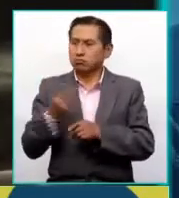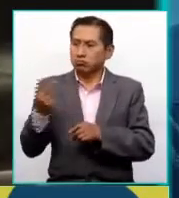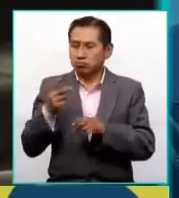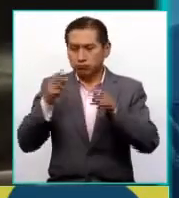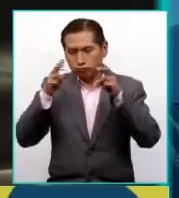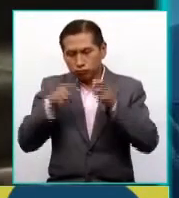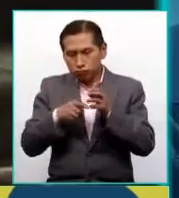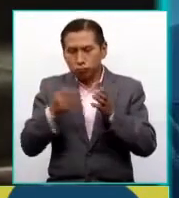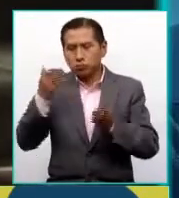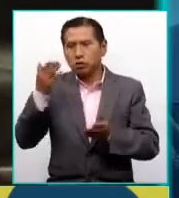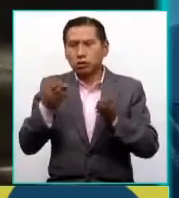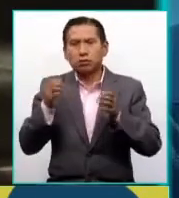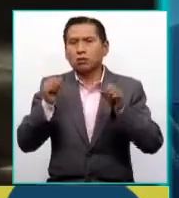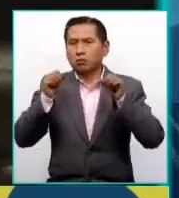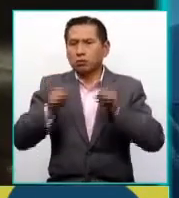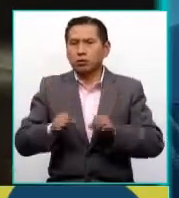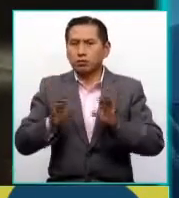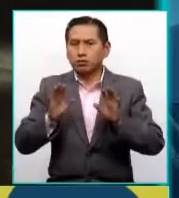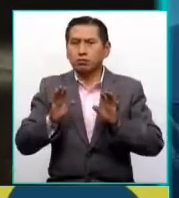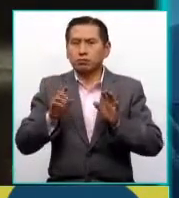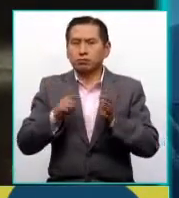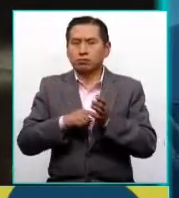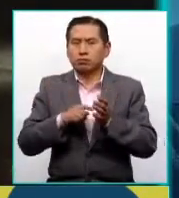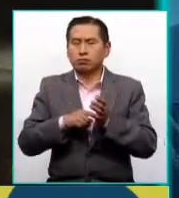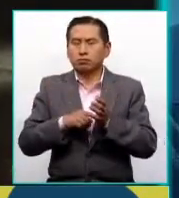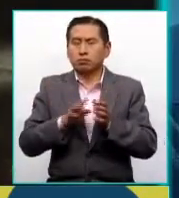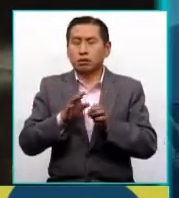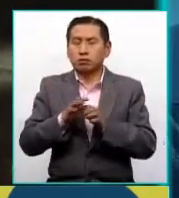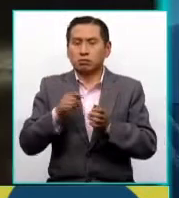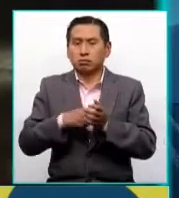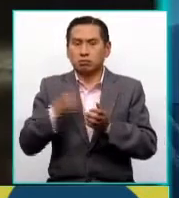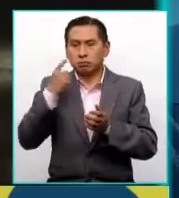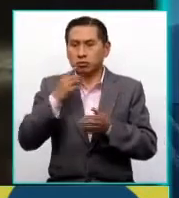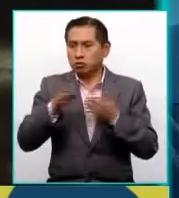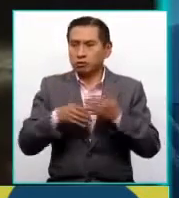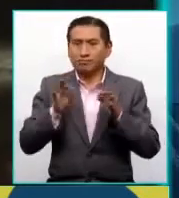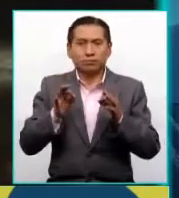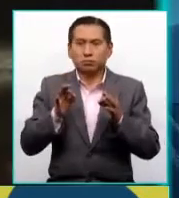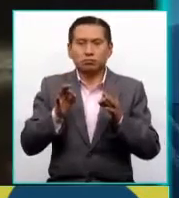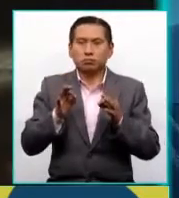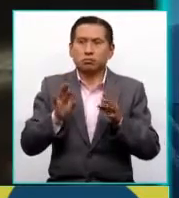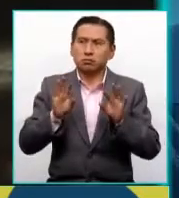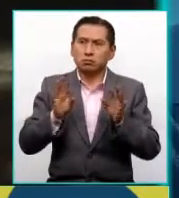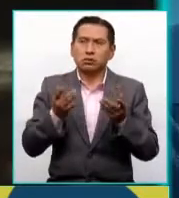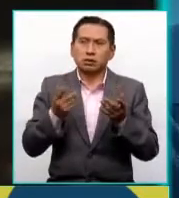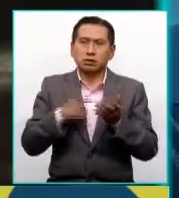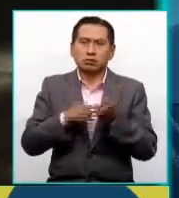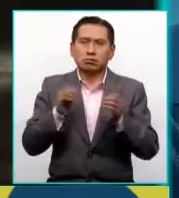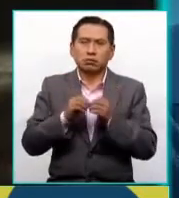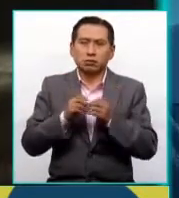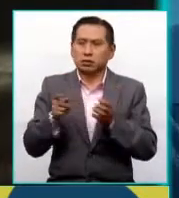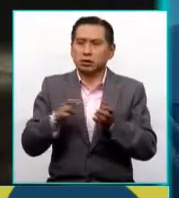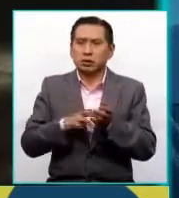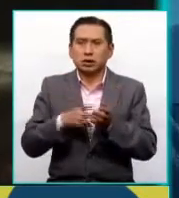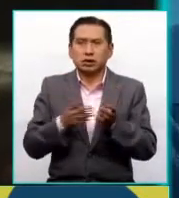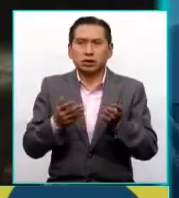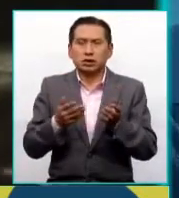son posibilidades que aún no van a cerrar del todo, porque están en